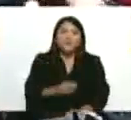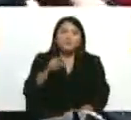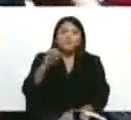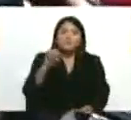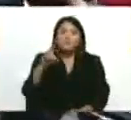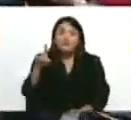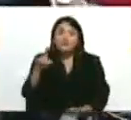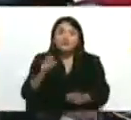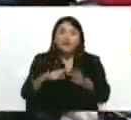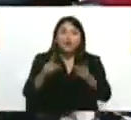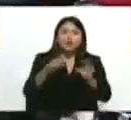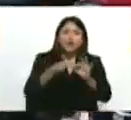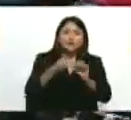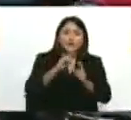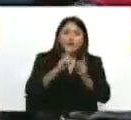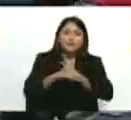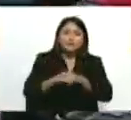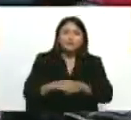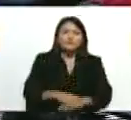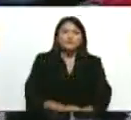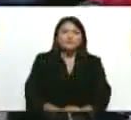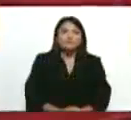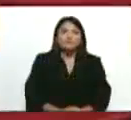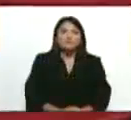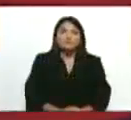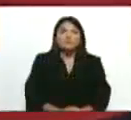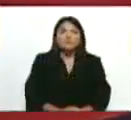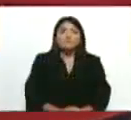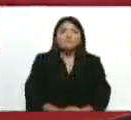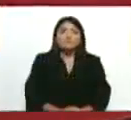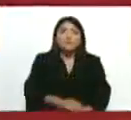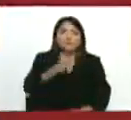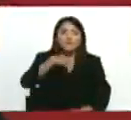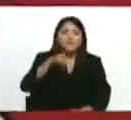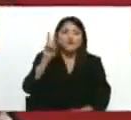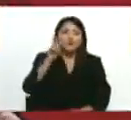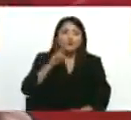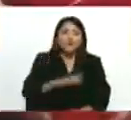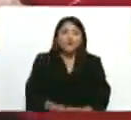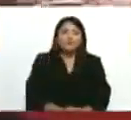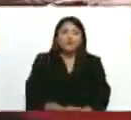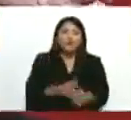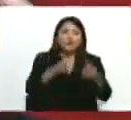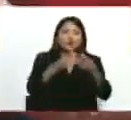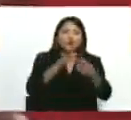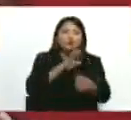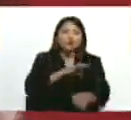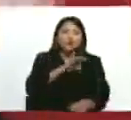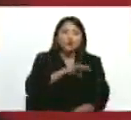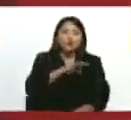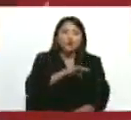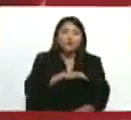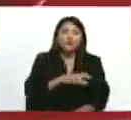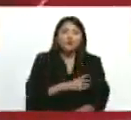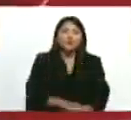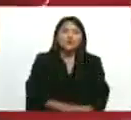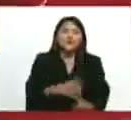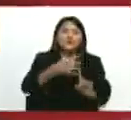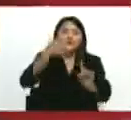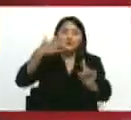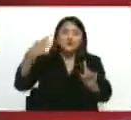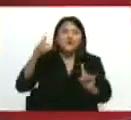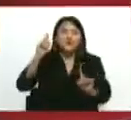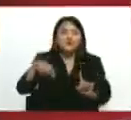Cambio. Somos Venezuela. Aquí están los movimientos sociales de la sexodiversidad. Aquí